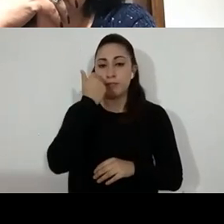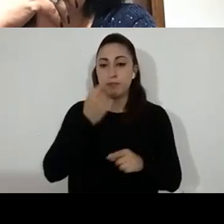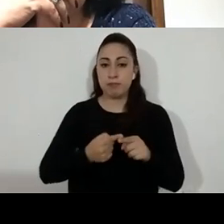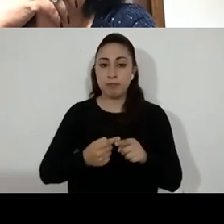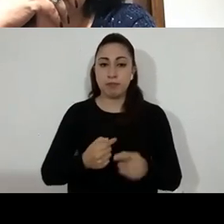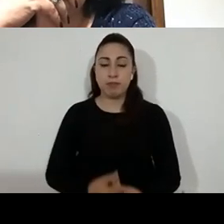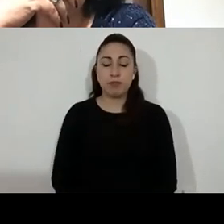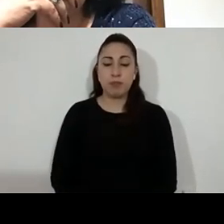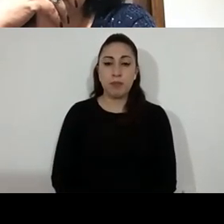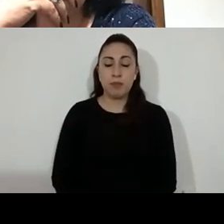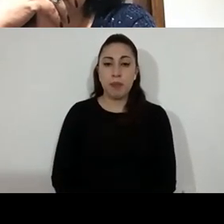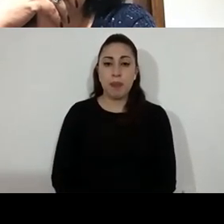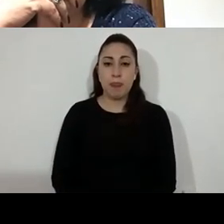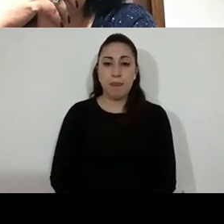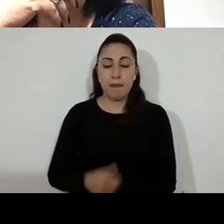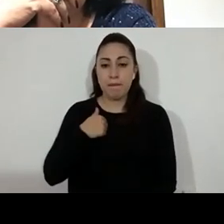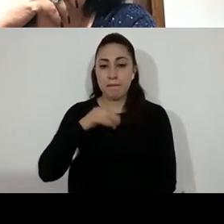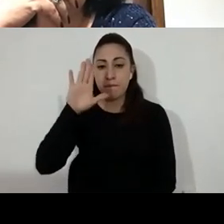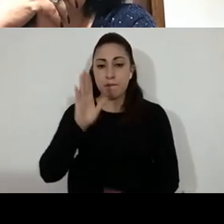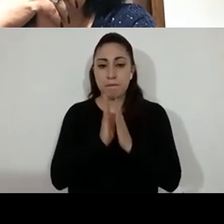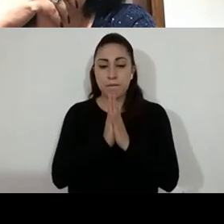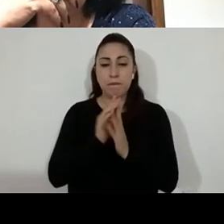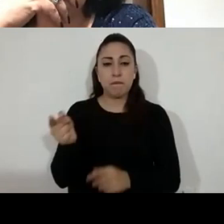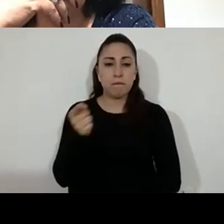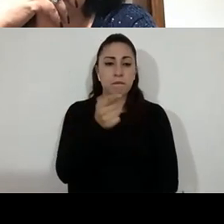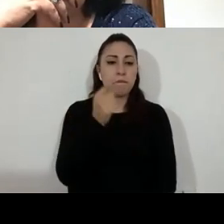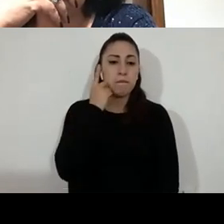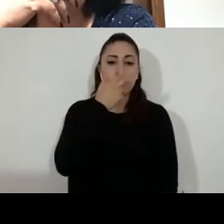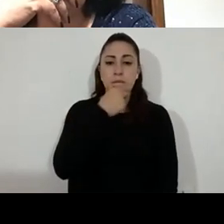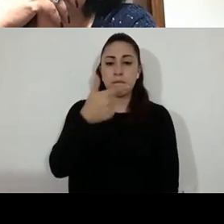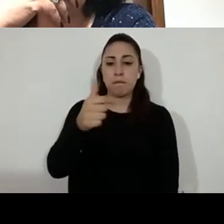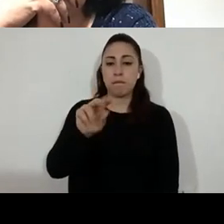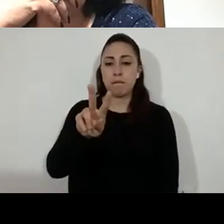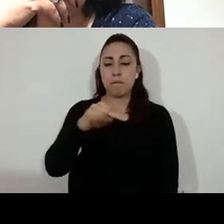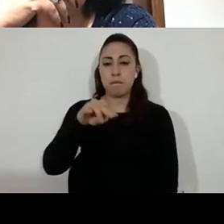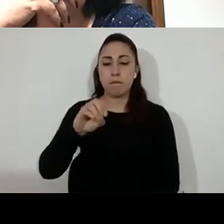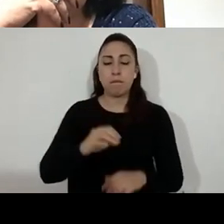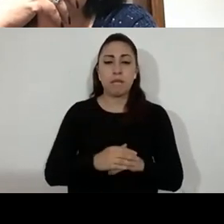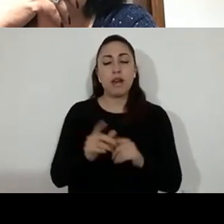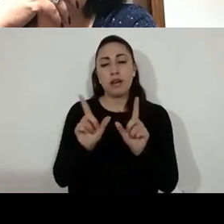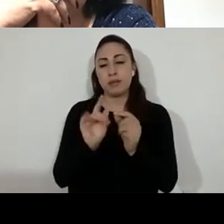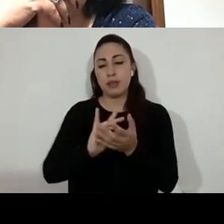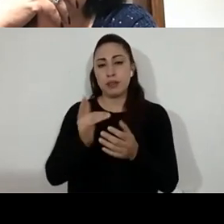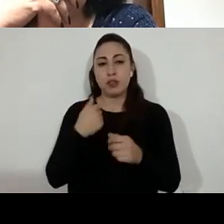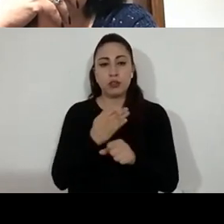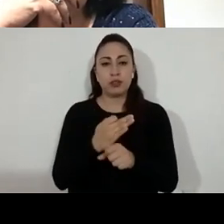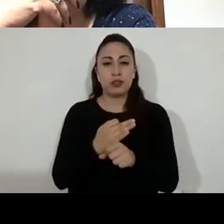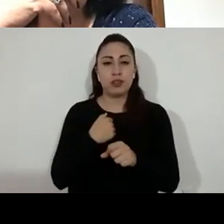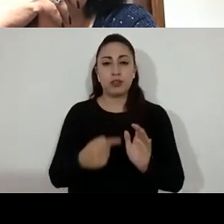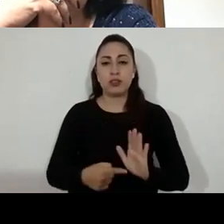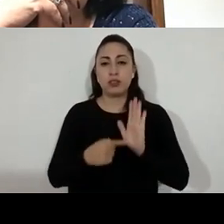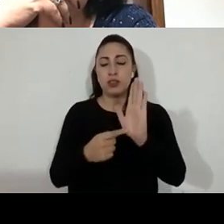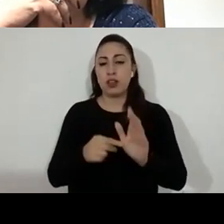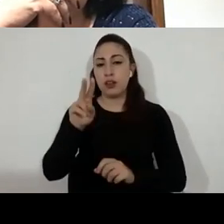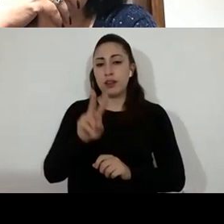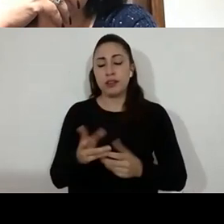Sí, presidente. Adelante, diputado Gaviño. Sí, muchas gracias. Quisiera presentar mi inconformidad